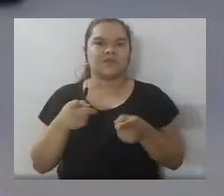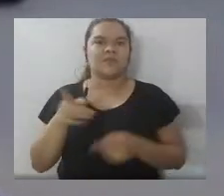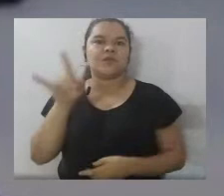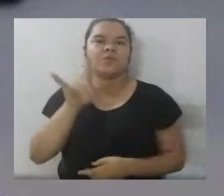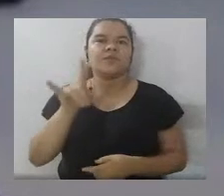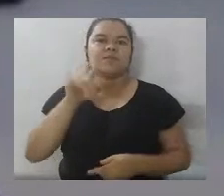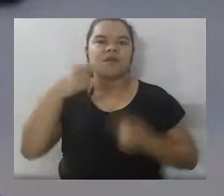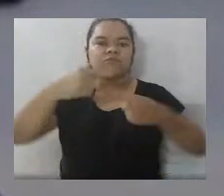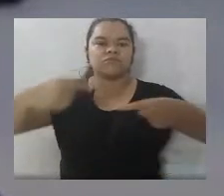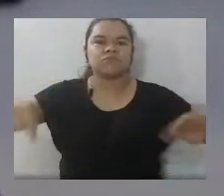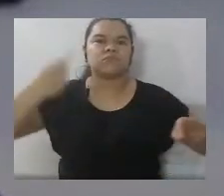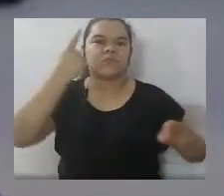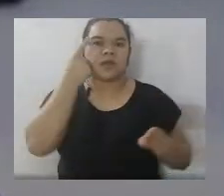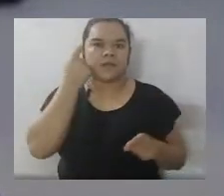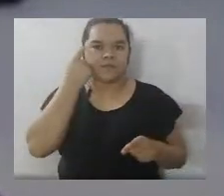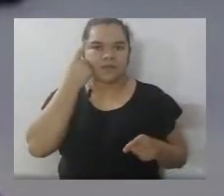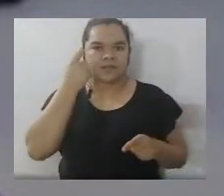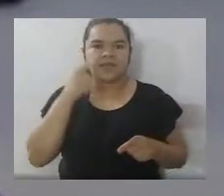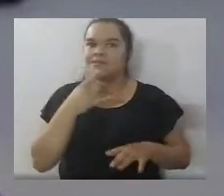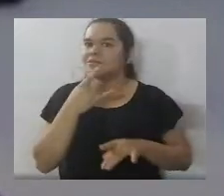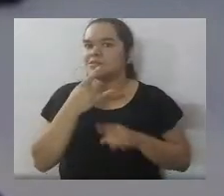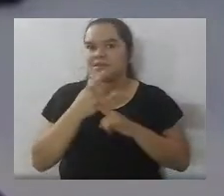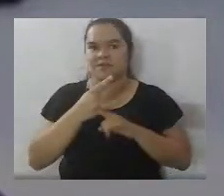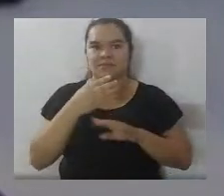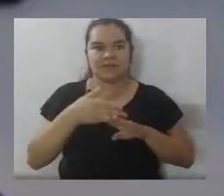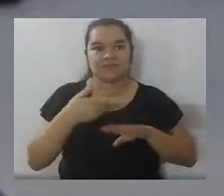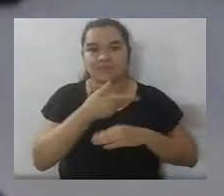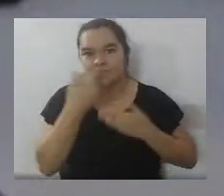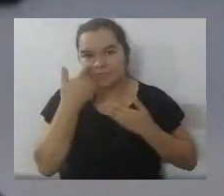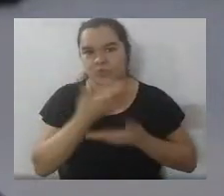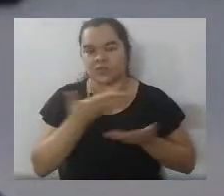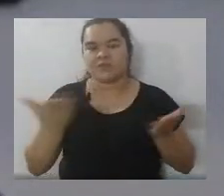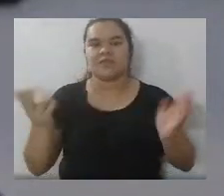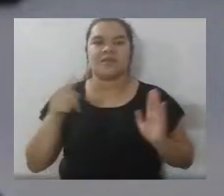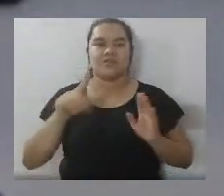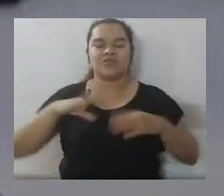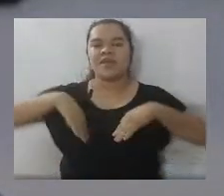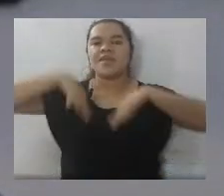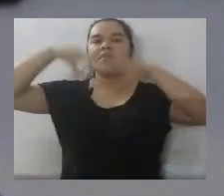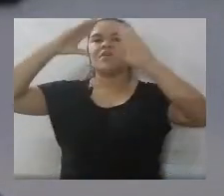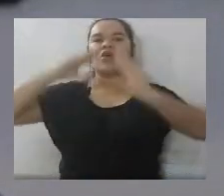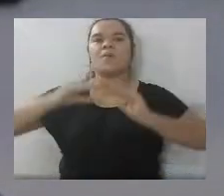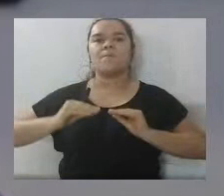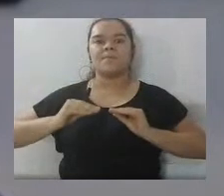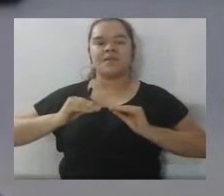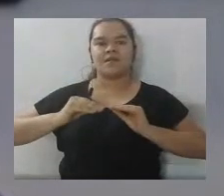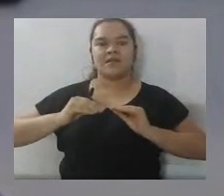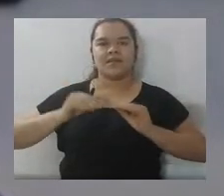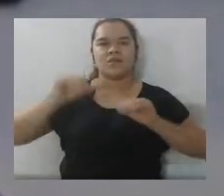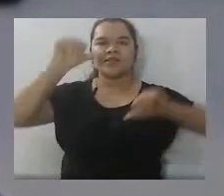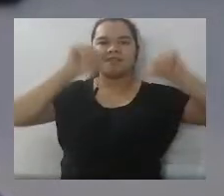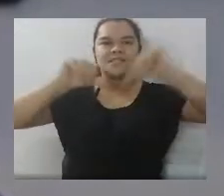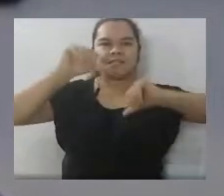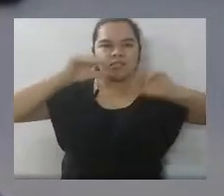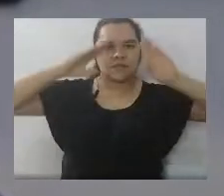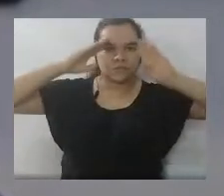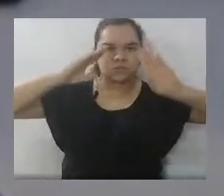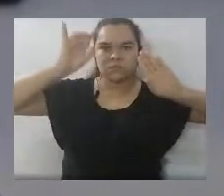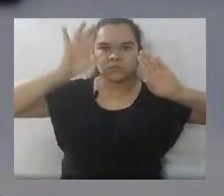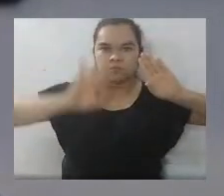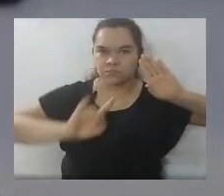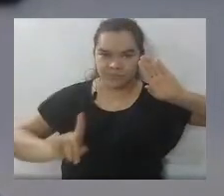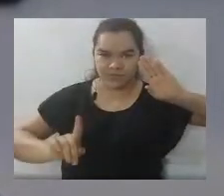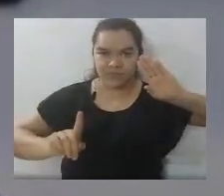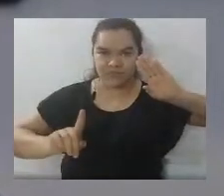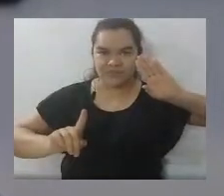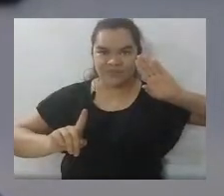nos permite desarrollarnos de manera integral, ¿no es cierto?, como ser humano también y como ciudadano.